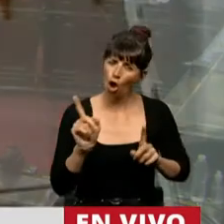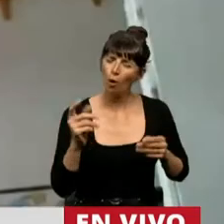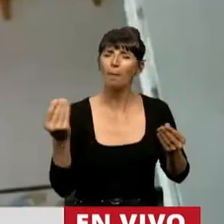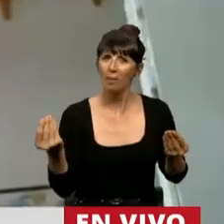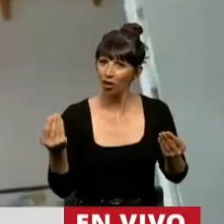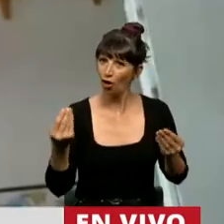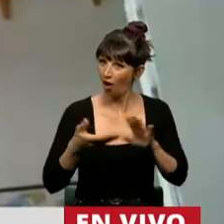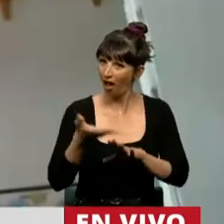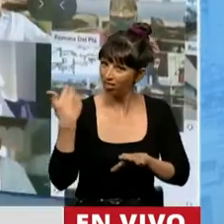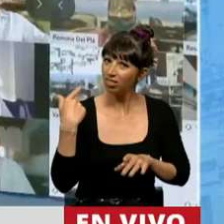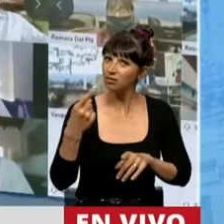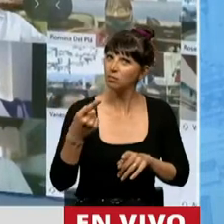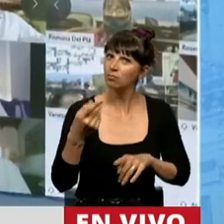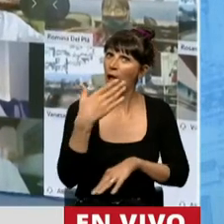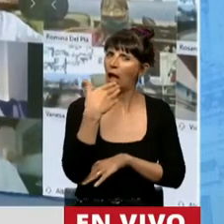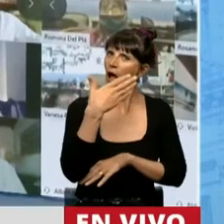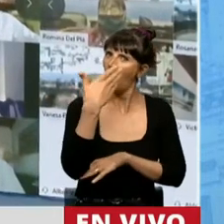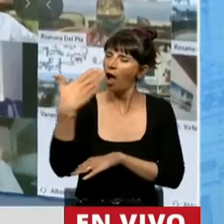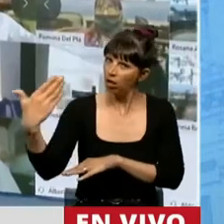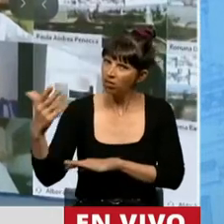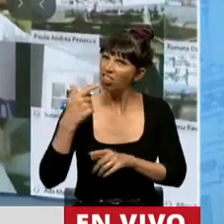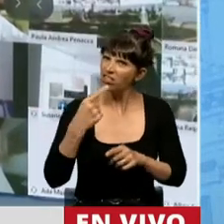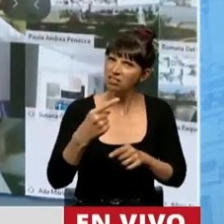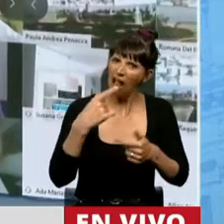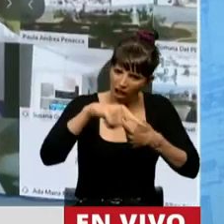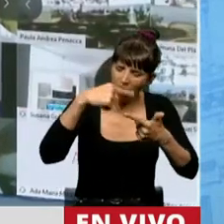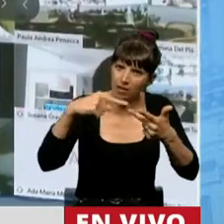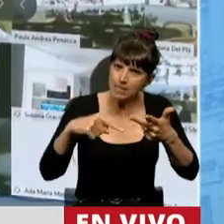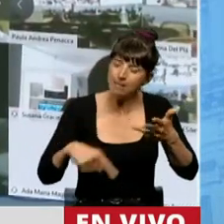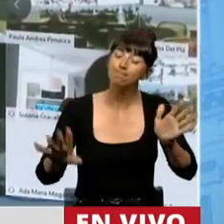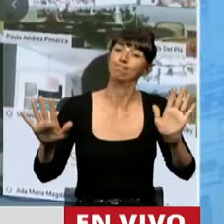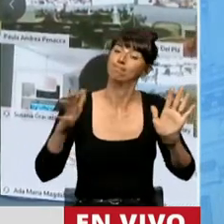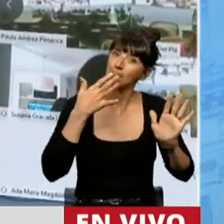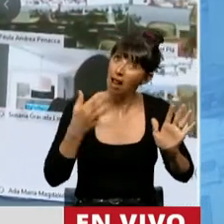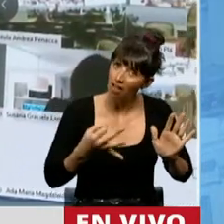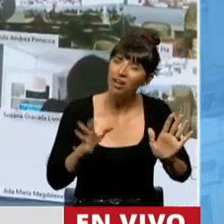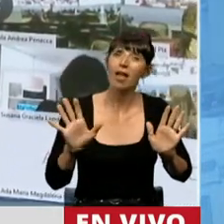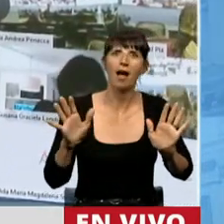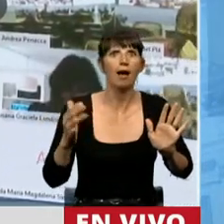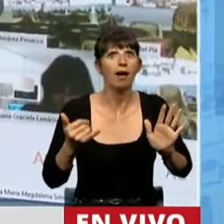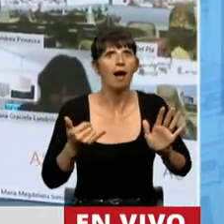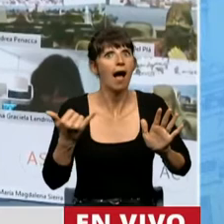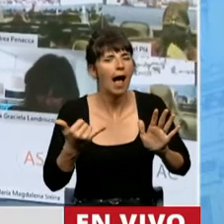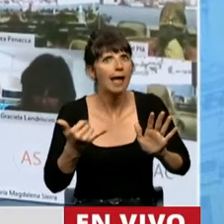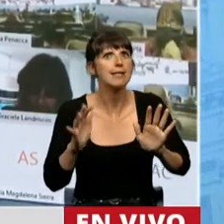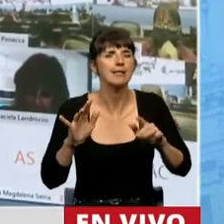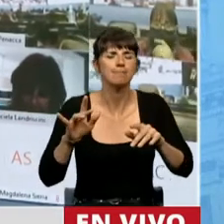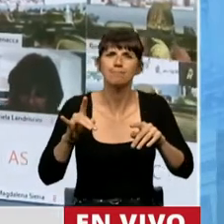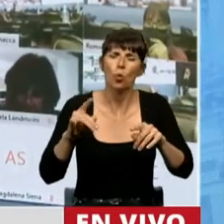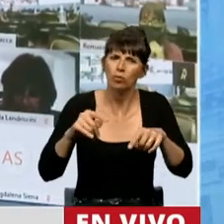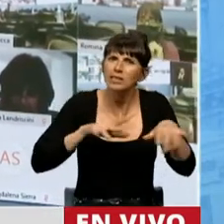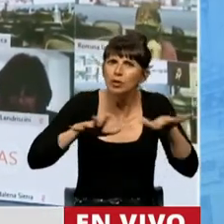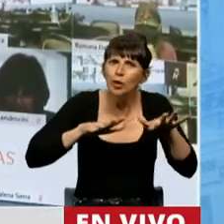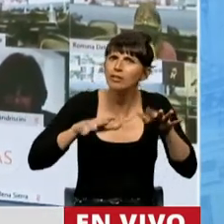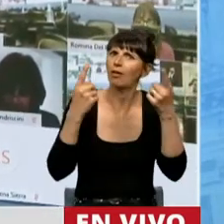afirmaciones que en realidad motivan estas reflexiones. Estamos en presencia de una situación inédita.